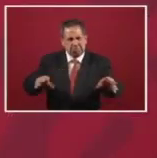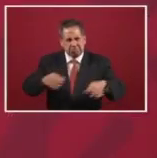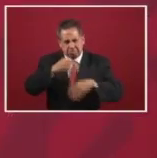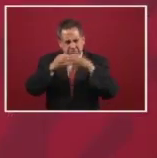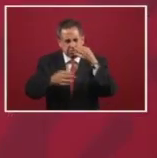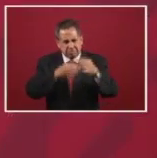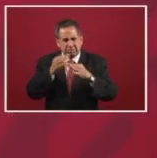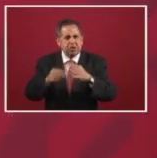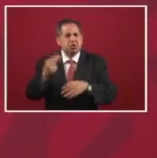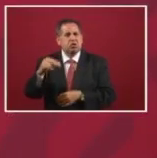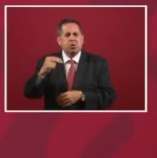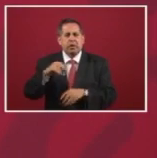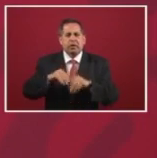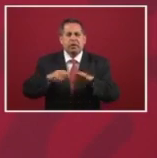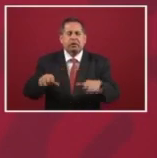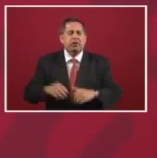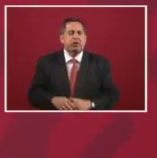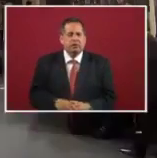el nombre.